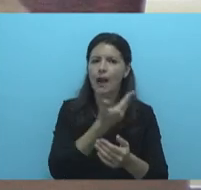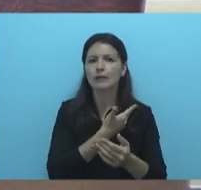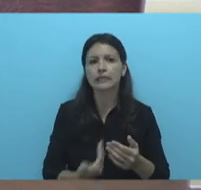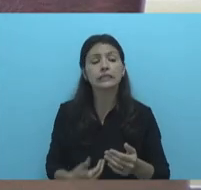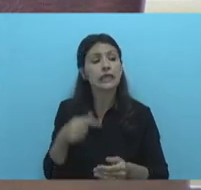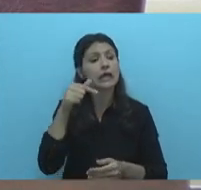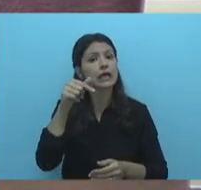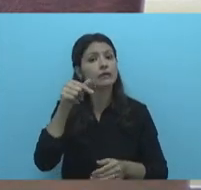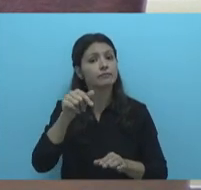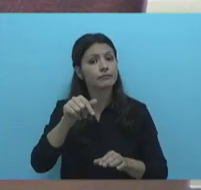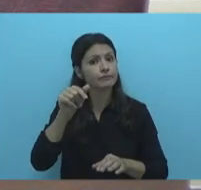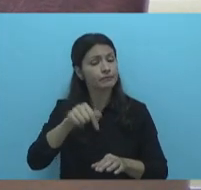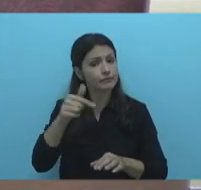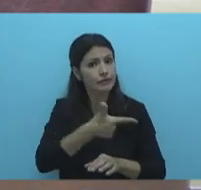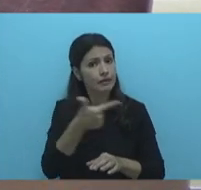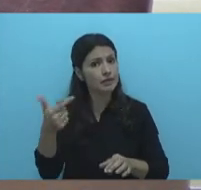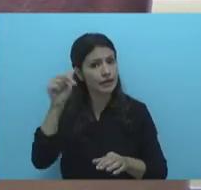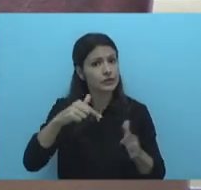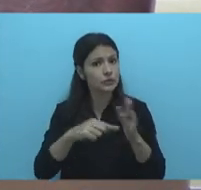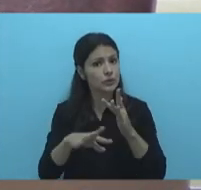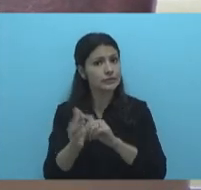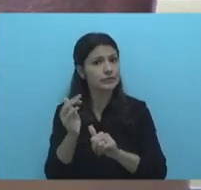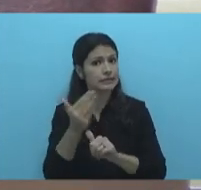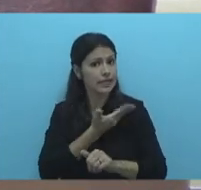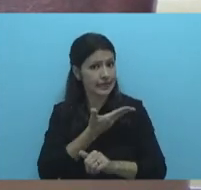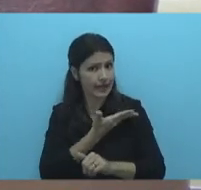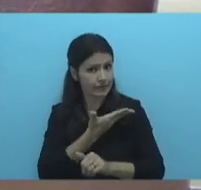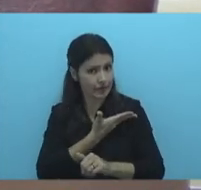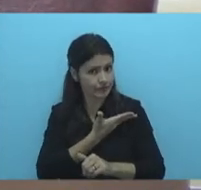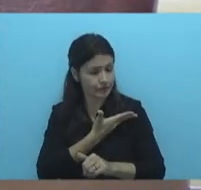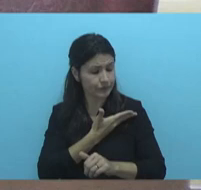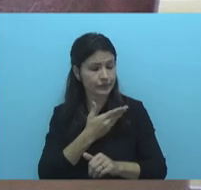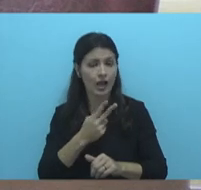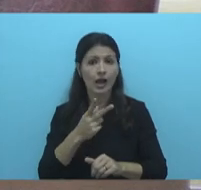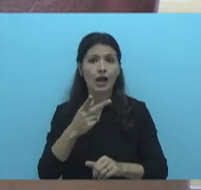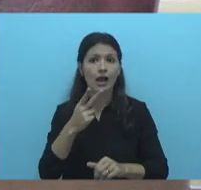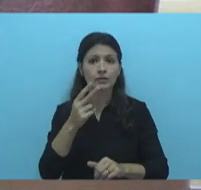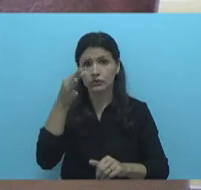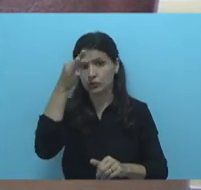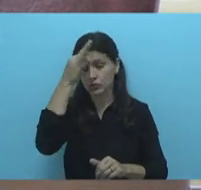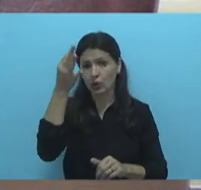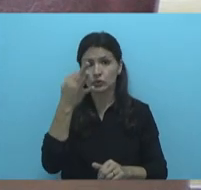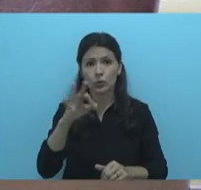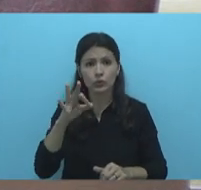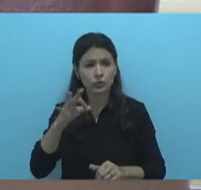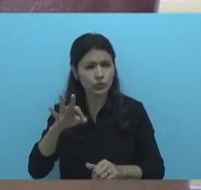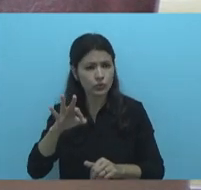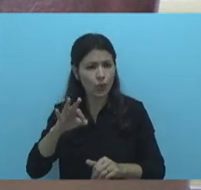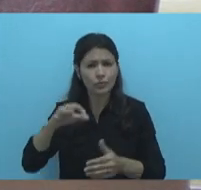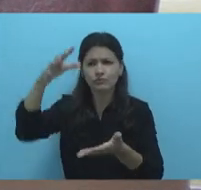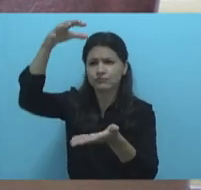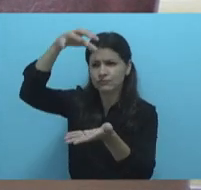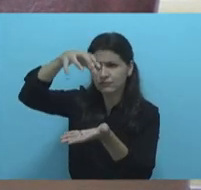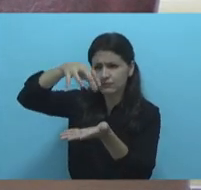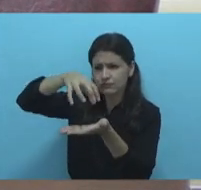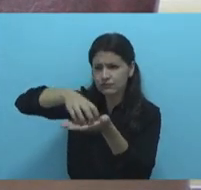semana, acá en la ciudad de Santa Fe, un día después, en una de las sinagogas más